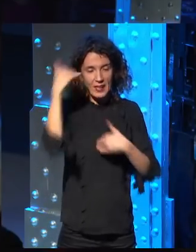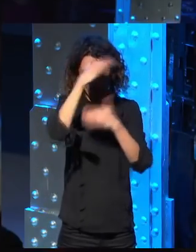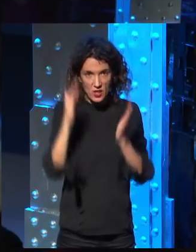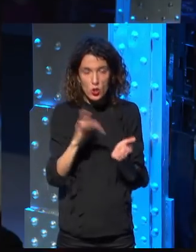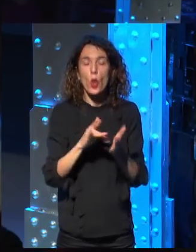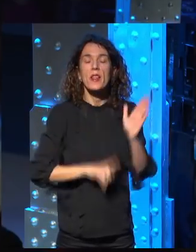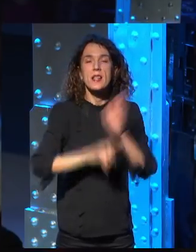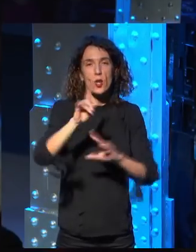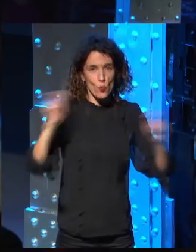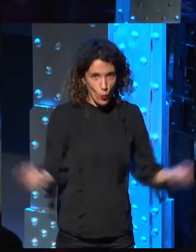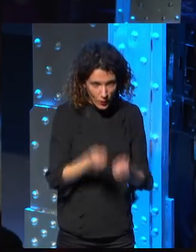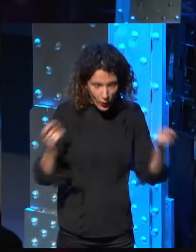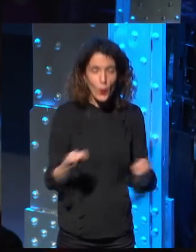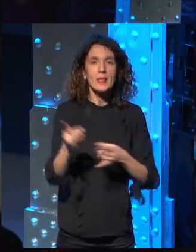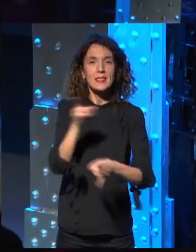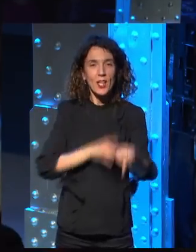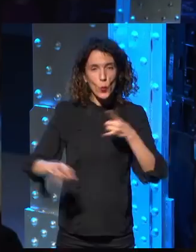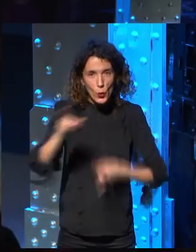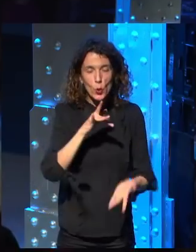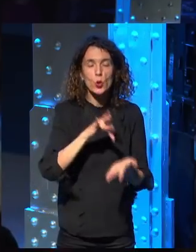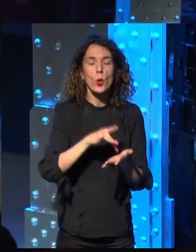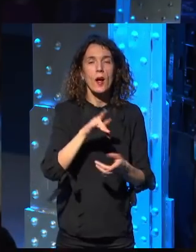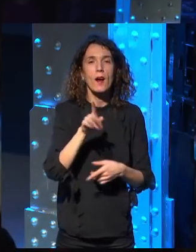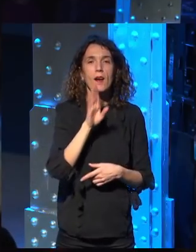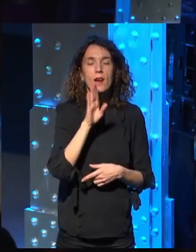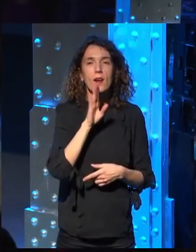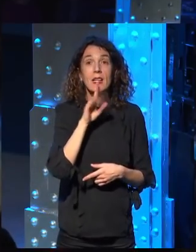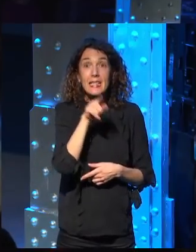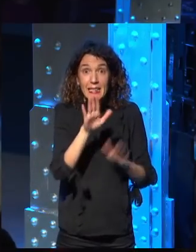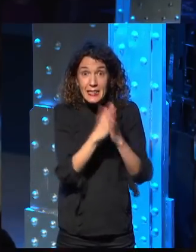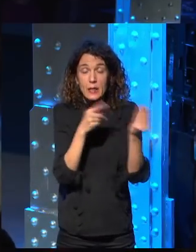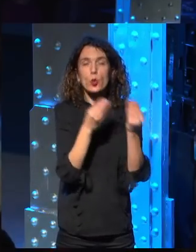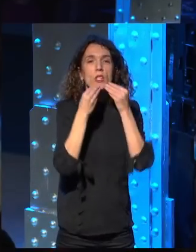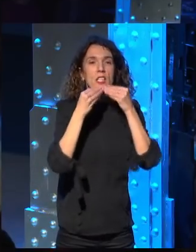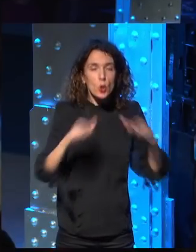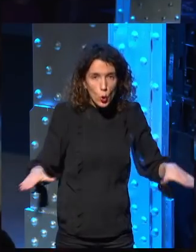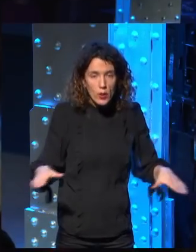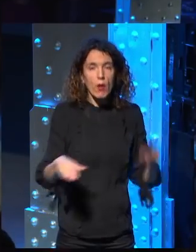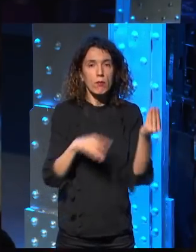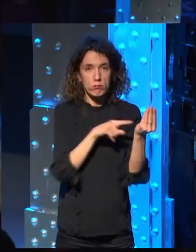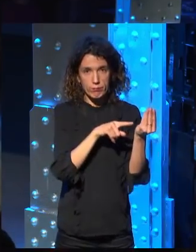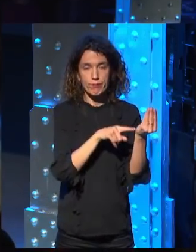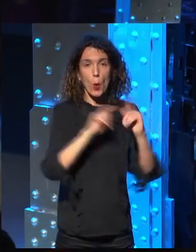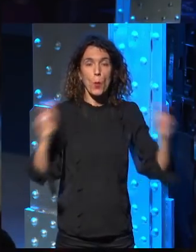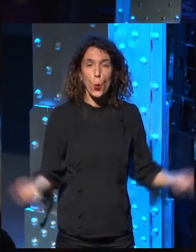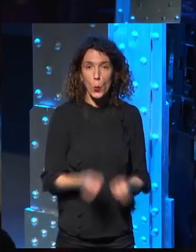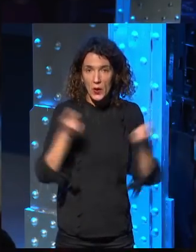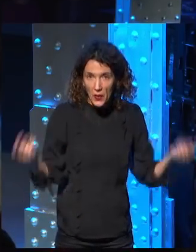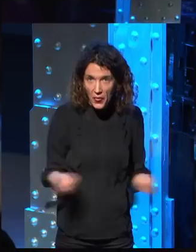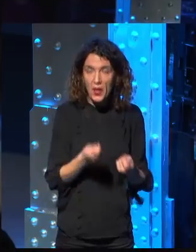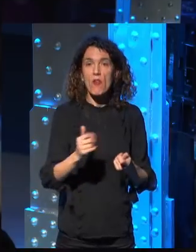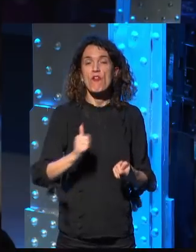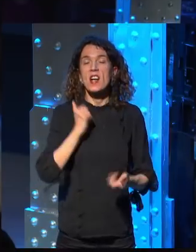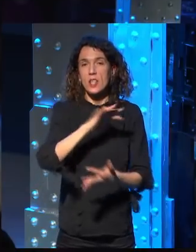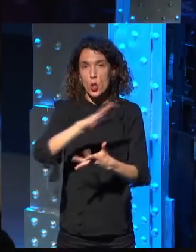la seducción de las... En ese libro, que es una historia de la publicidad, de la